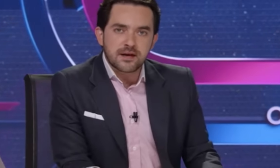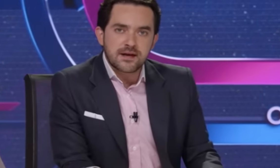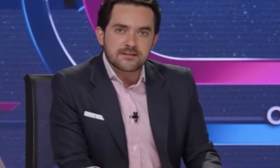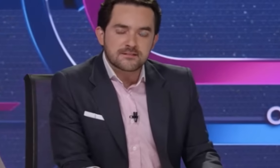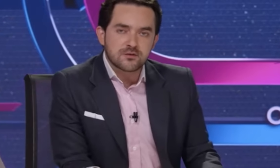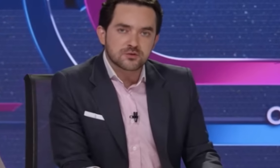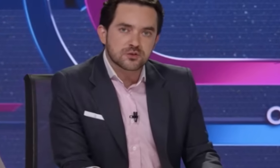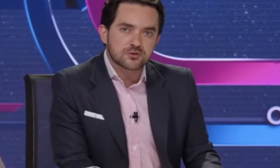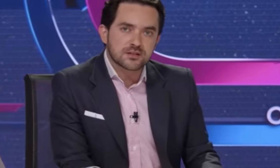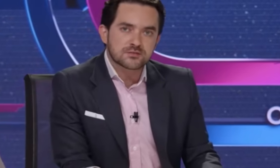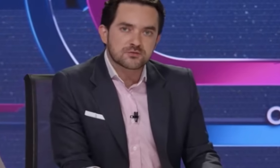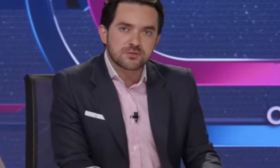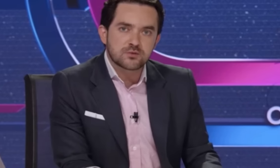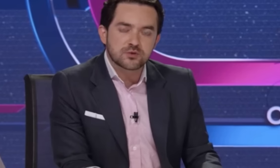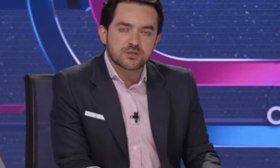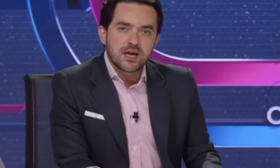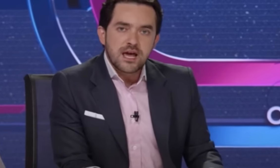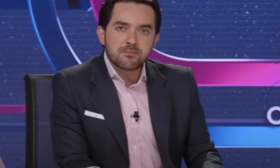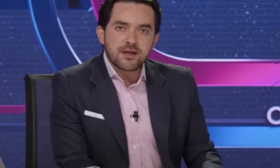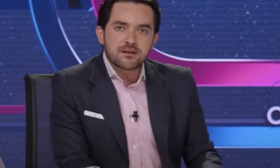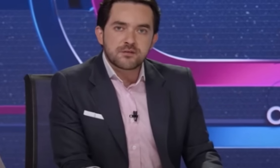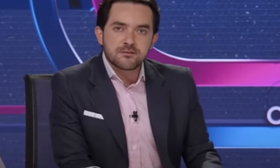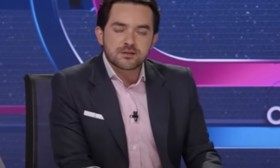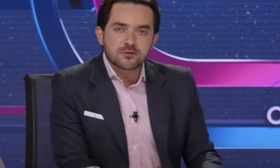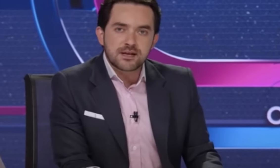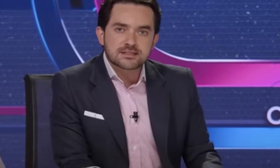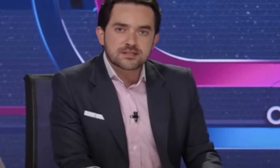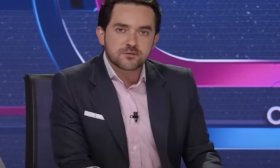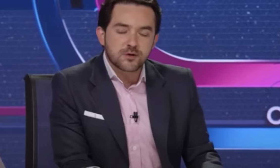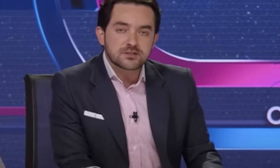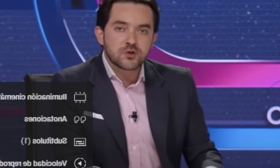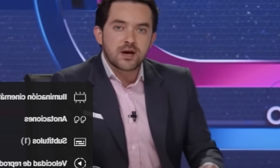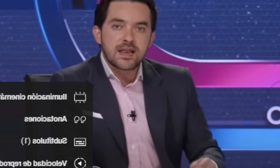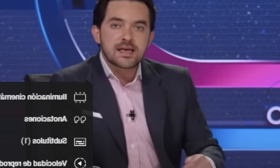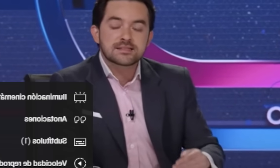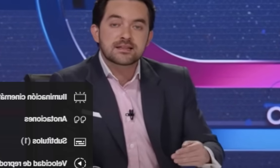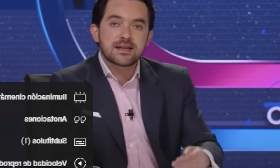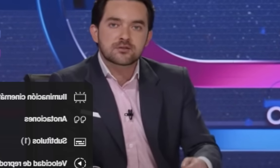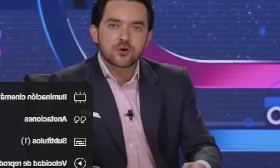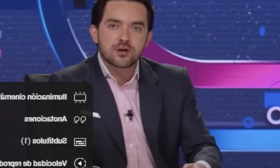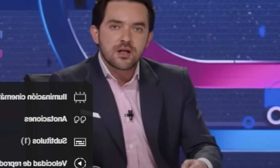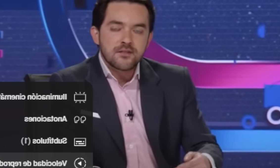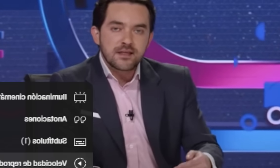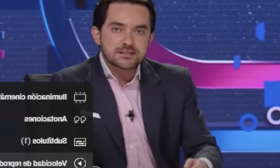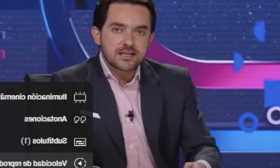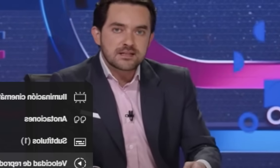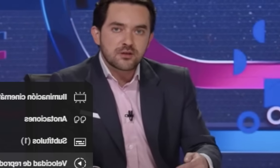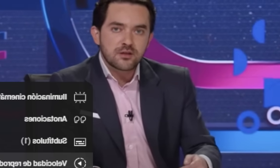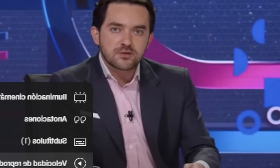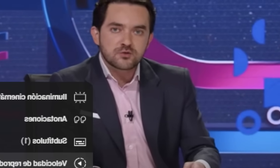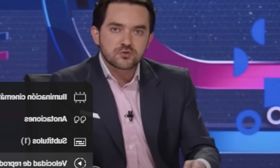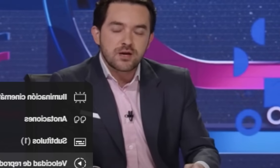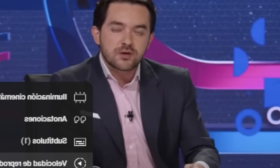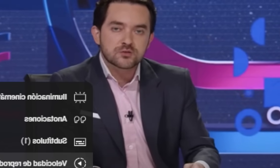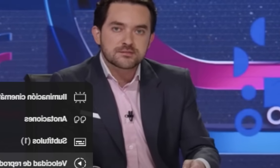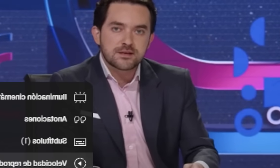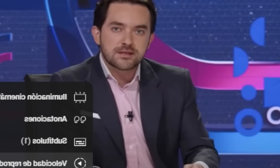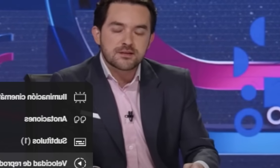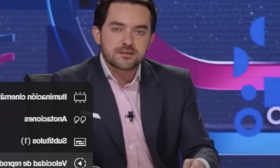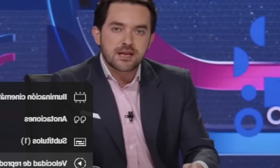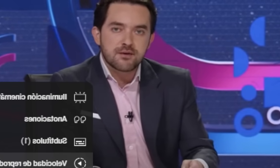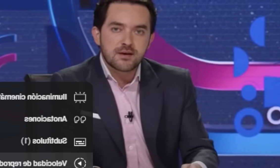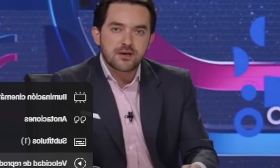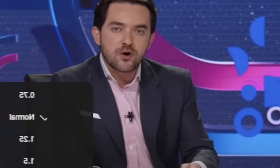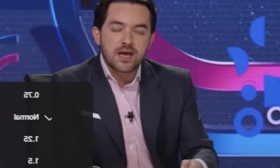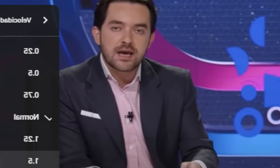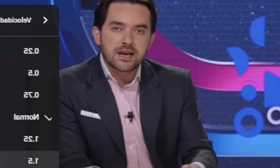Muchísimo porque esté con nosotros en estos minutos el padre Filiberto Velázquez Florencio. Él es el director del Centro de Derechos Humanos de las